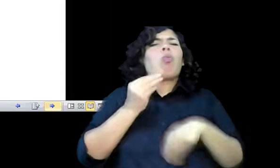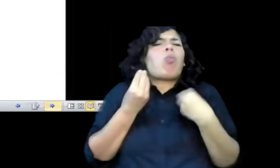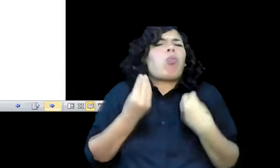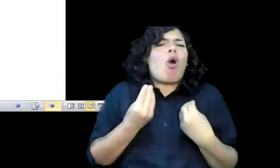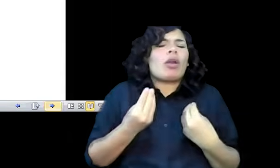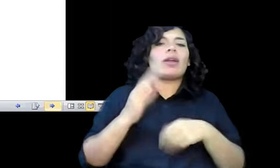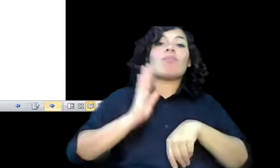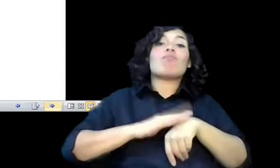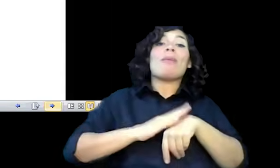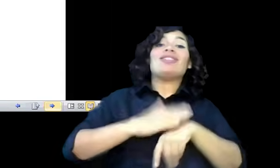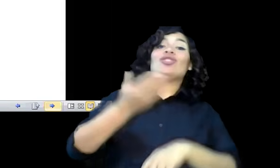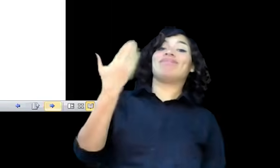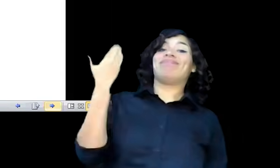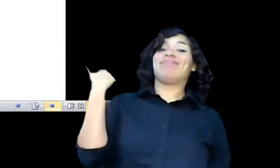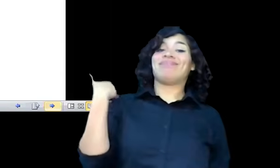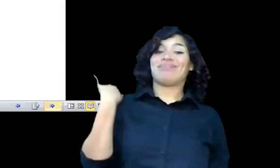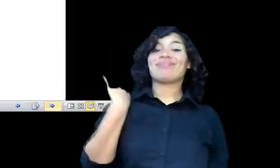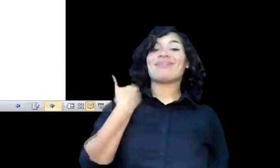ese momento